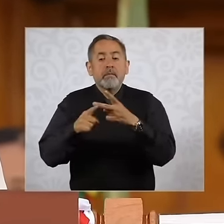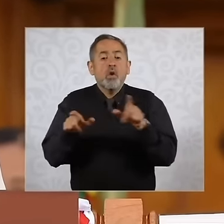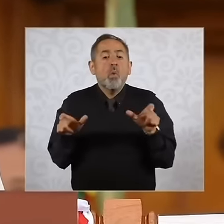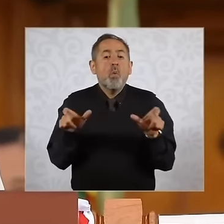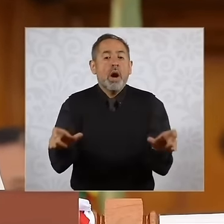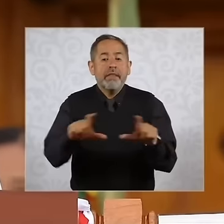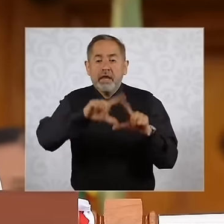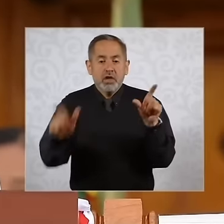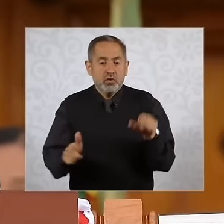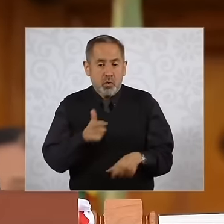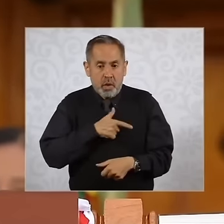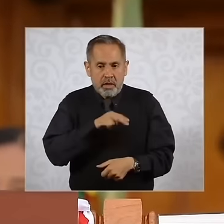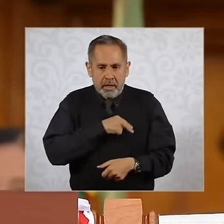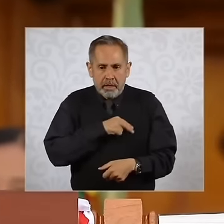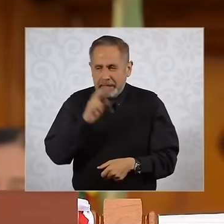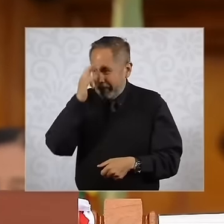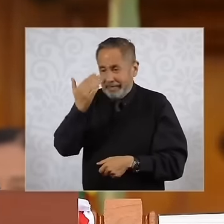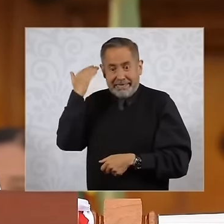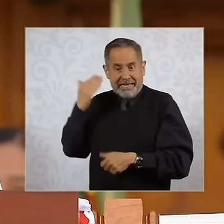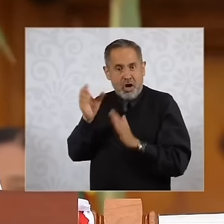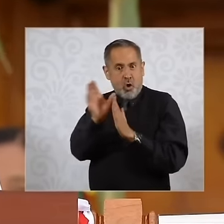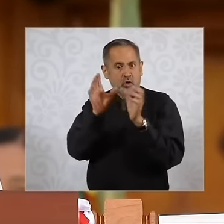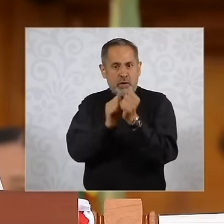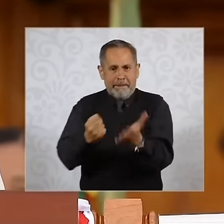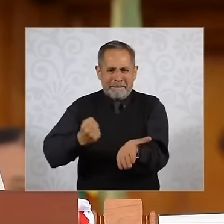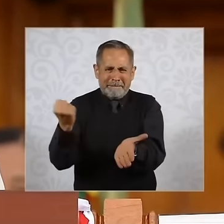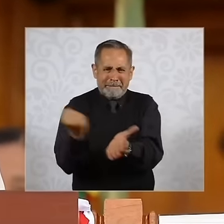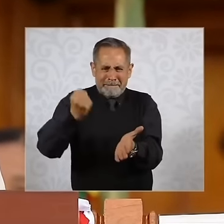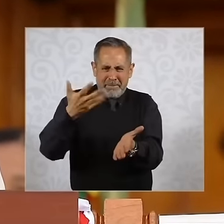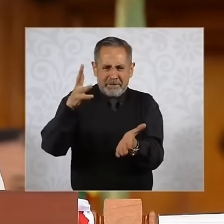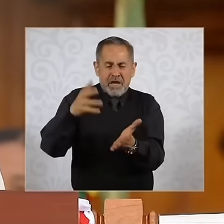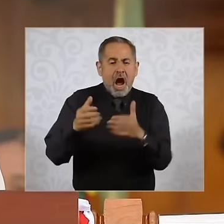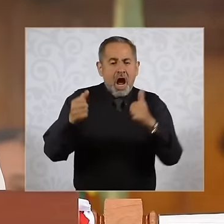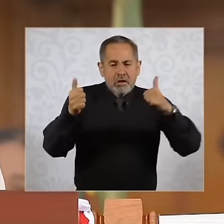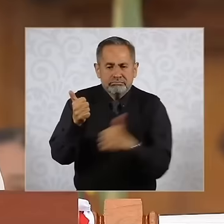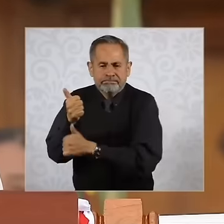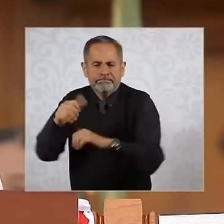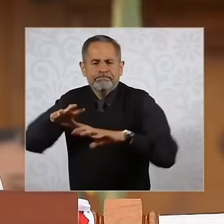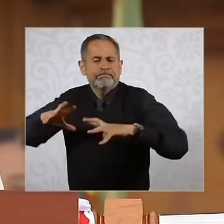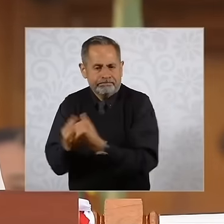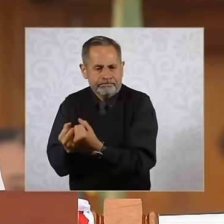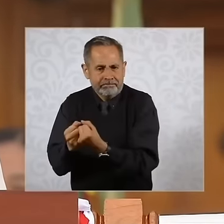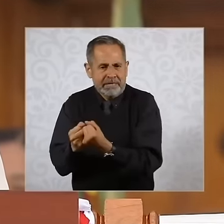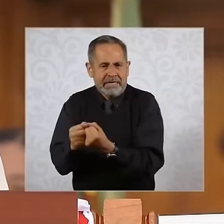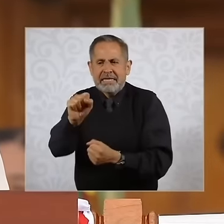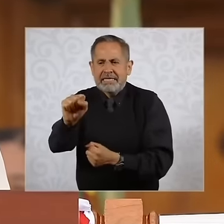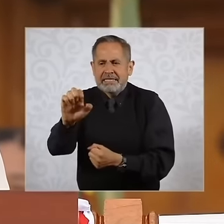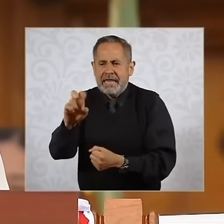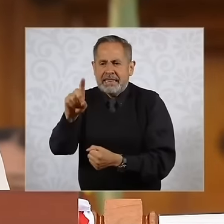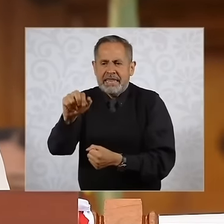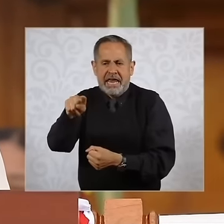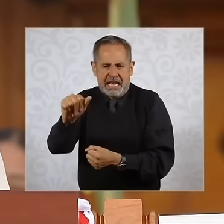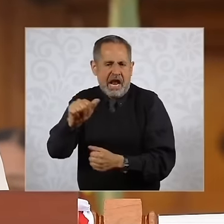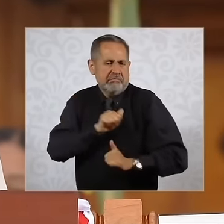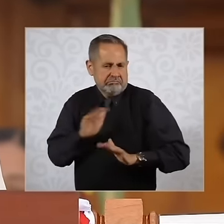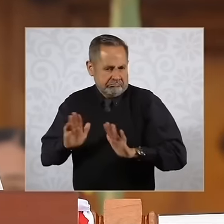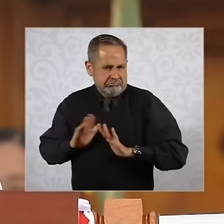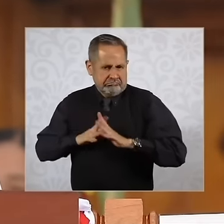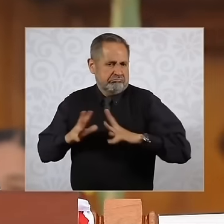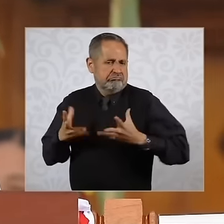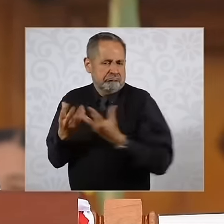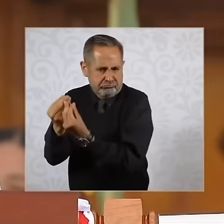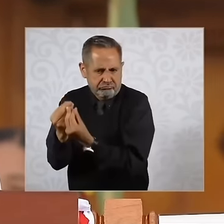consolidará, ya se aprobó en la Constitución, como parte de la Secretaría de la Defensa